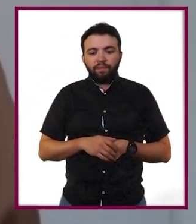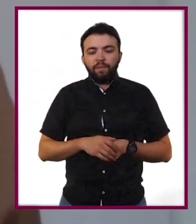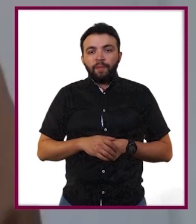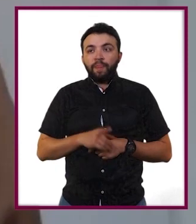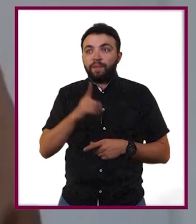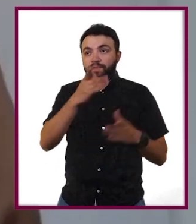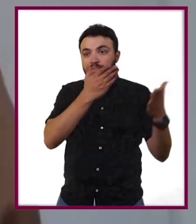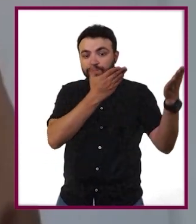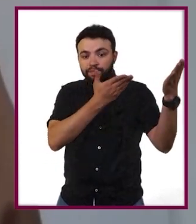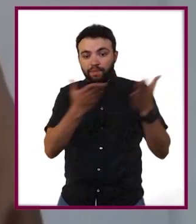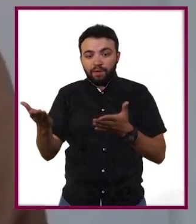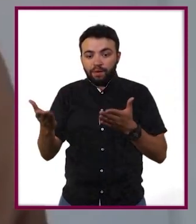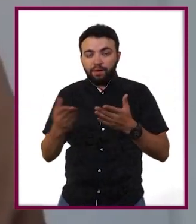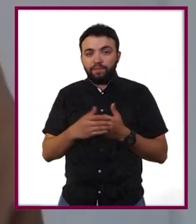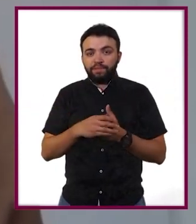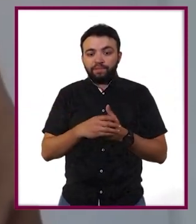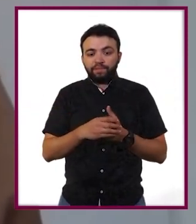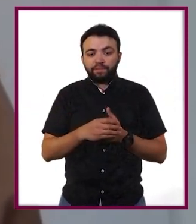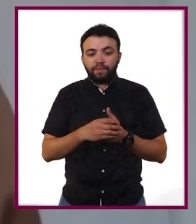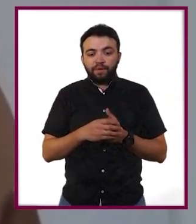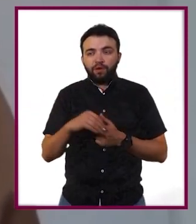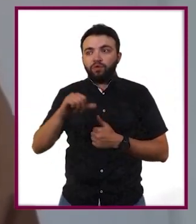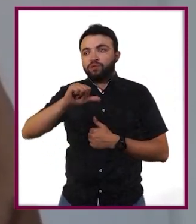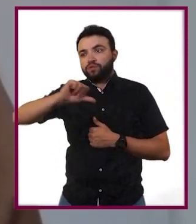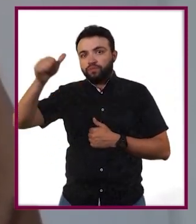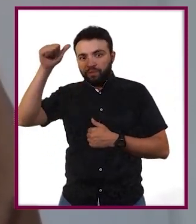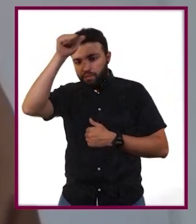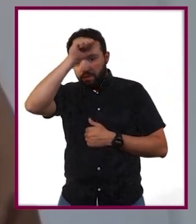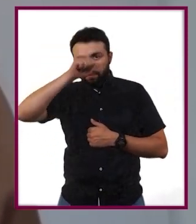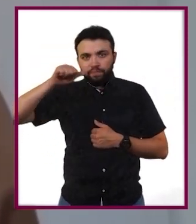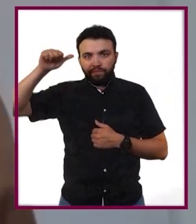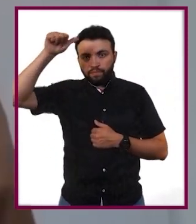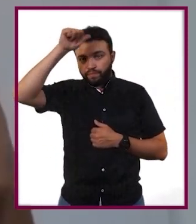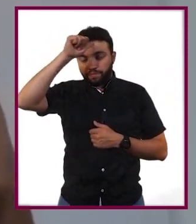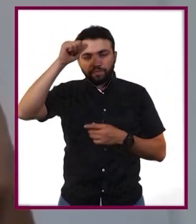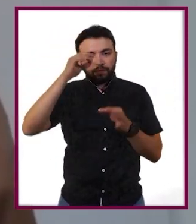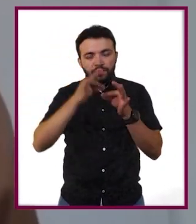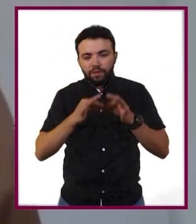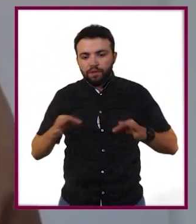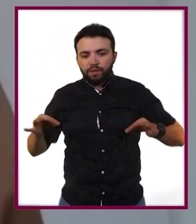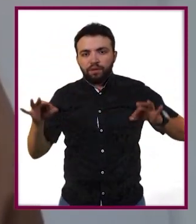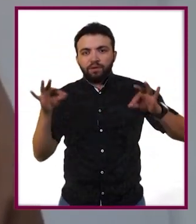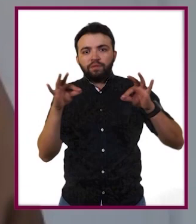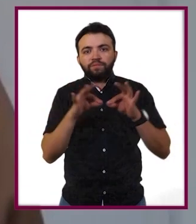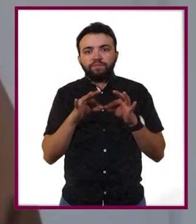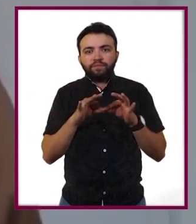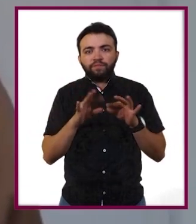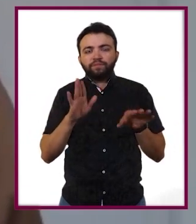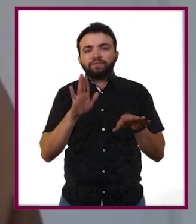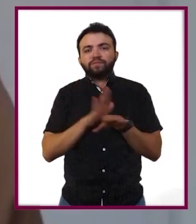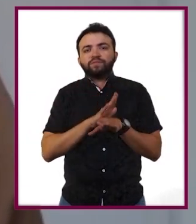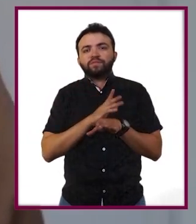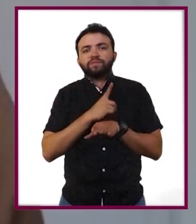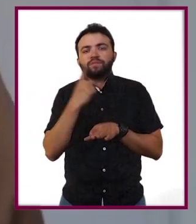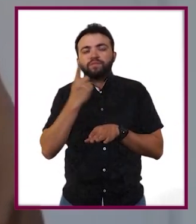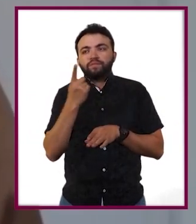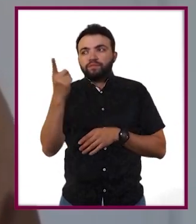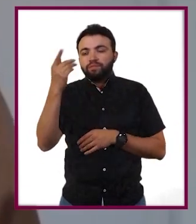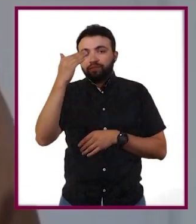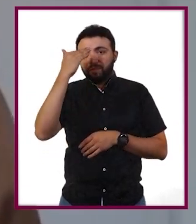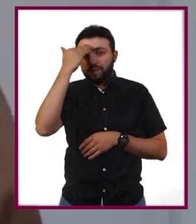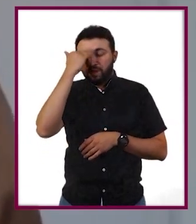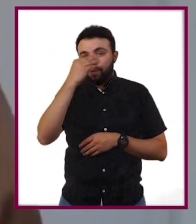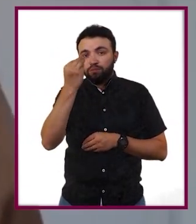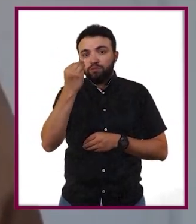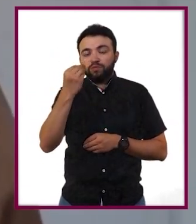bueno, llega con Fray Juan de Romanones, que es otro fraile muy importante que destaca mucho por su